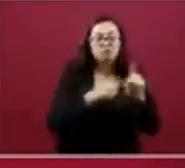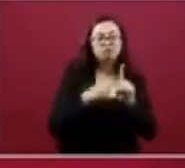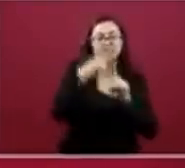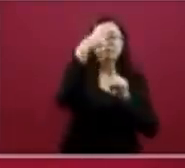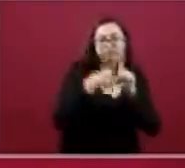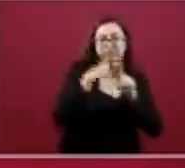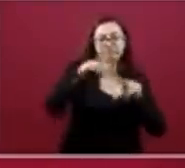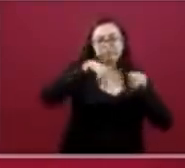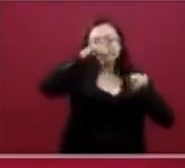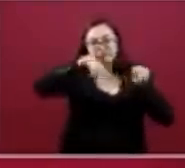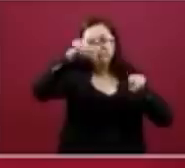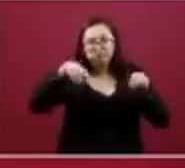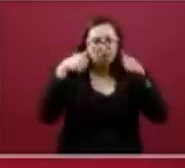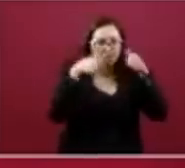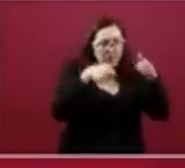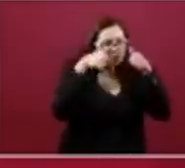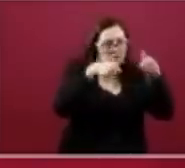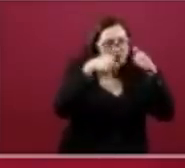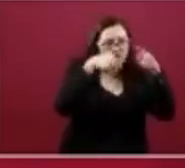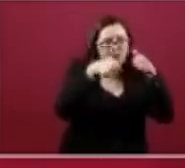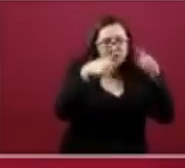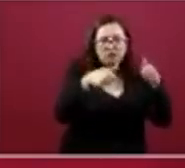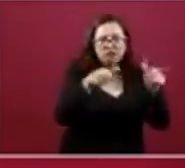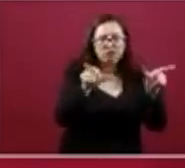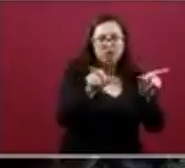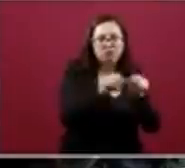y adelante. Ahí terminamos.